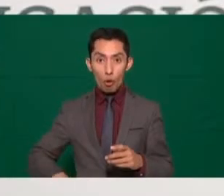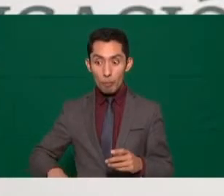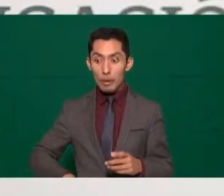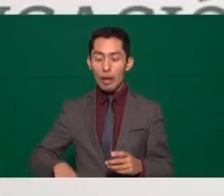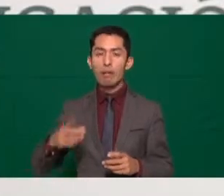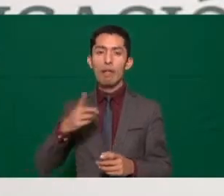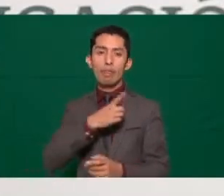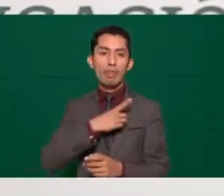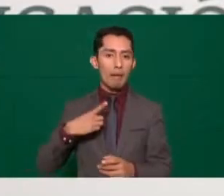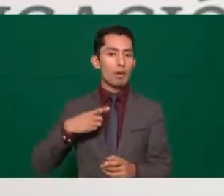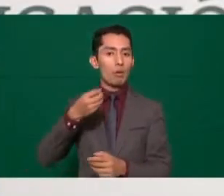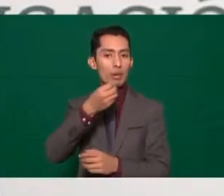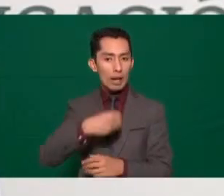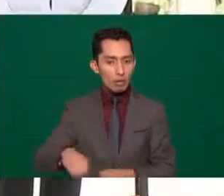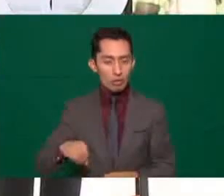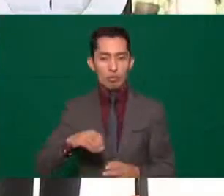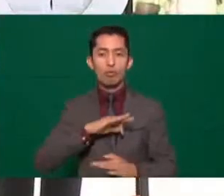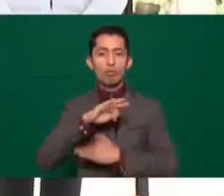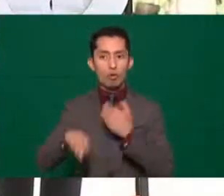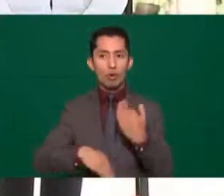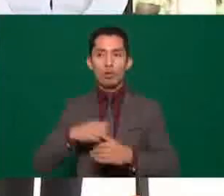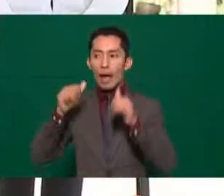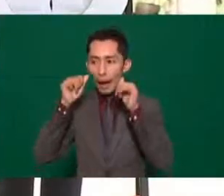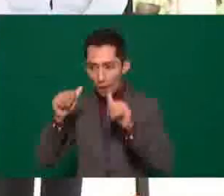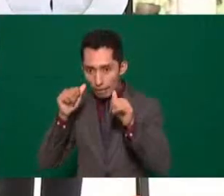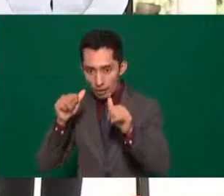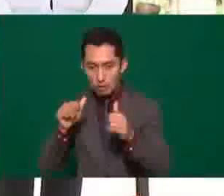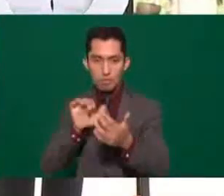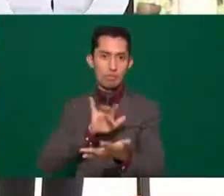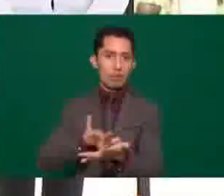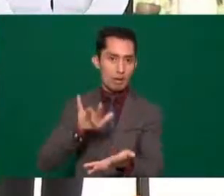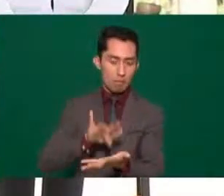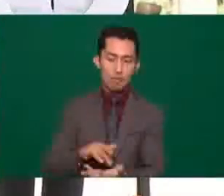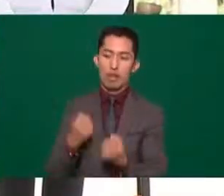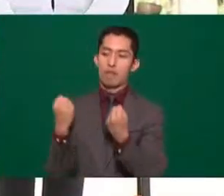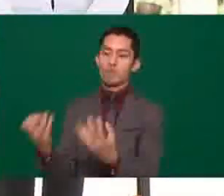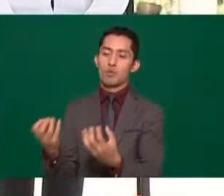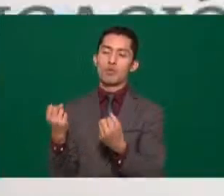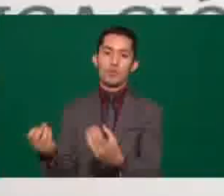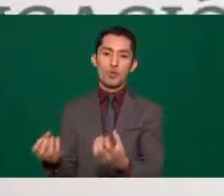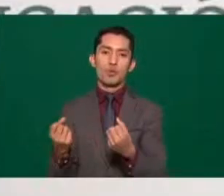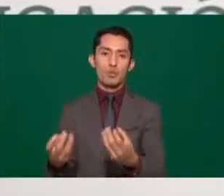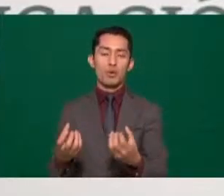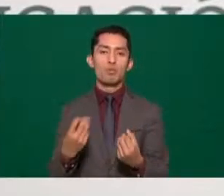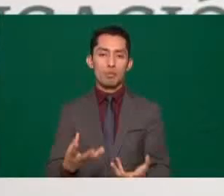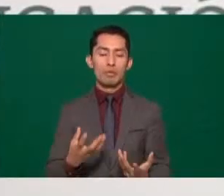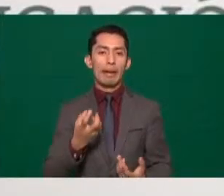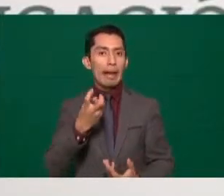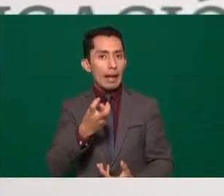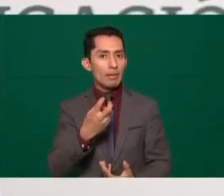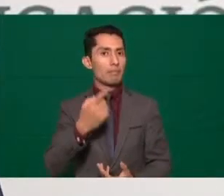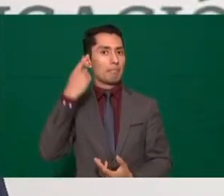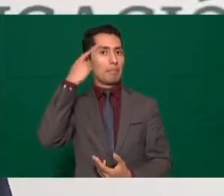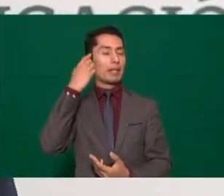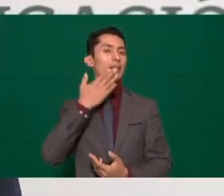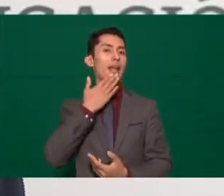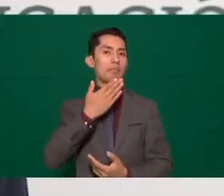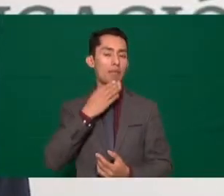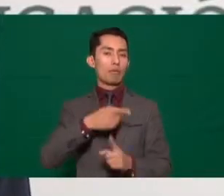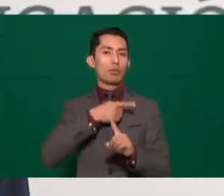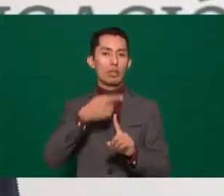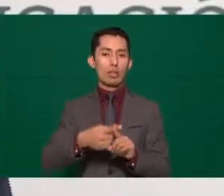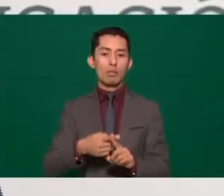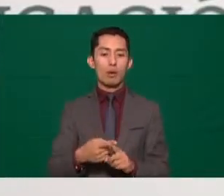atender a todos, no hacer a un lado a